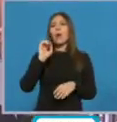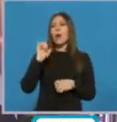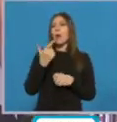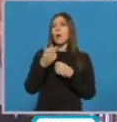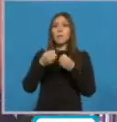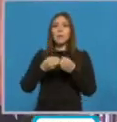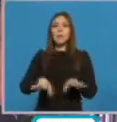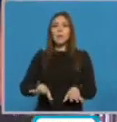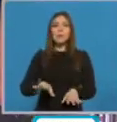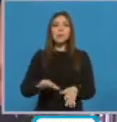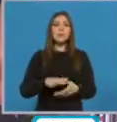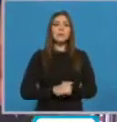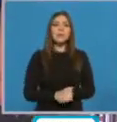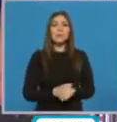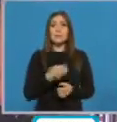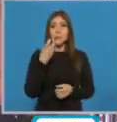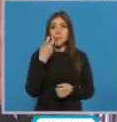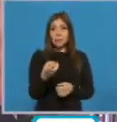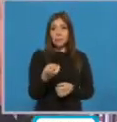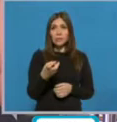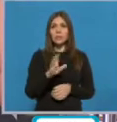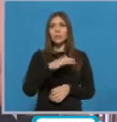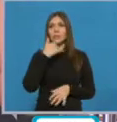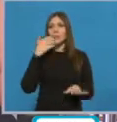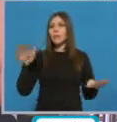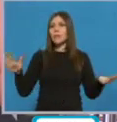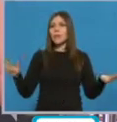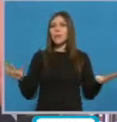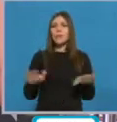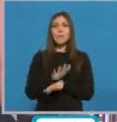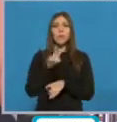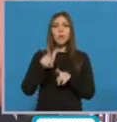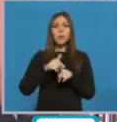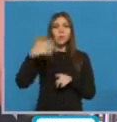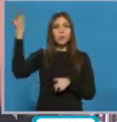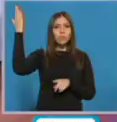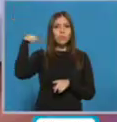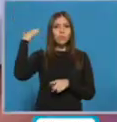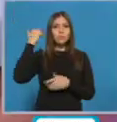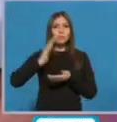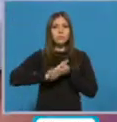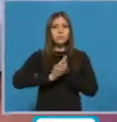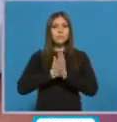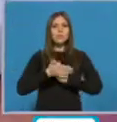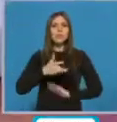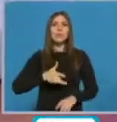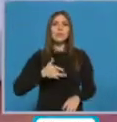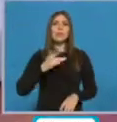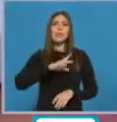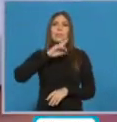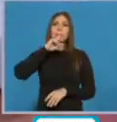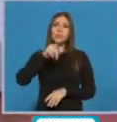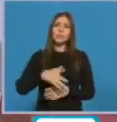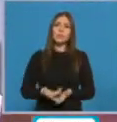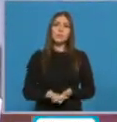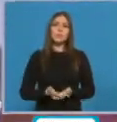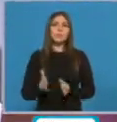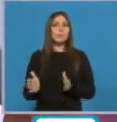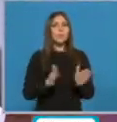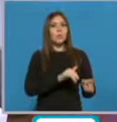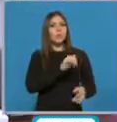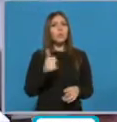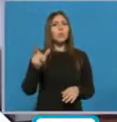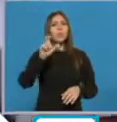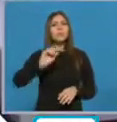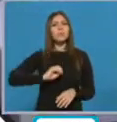pérdida. Exactamente. Así, al cambiar de imagen, nos vamos a sentir mucho mejor. Otra, nuestra